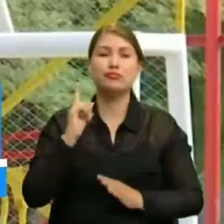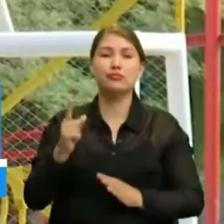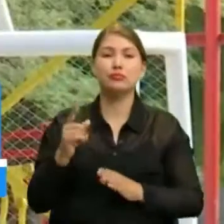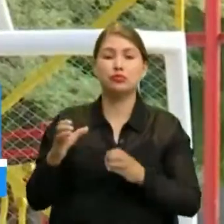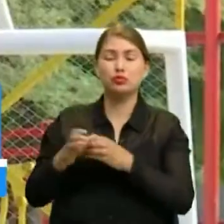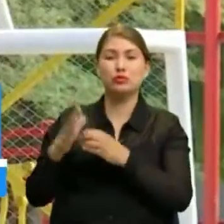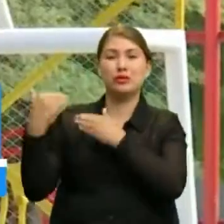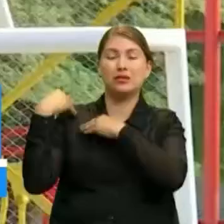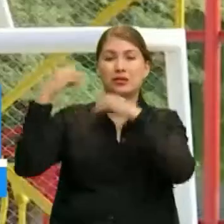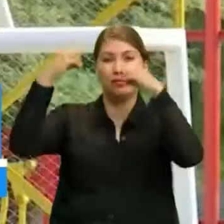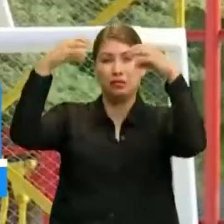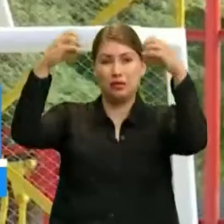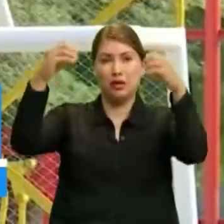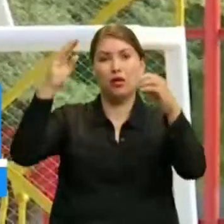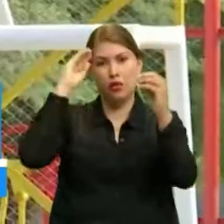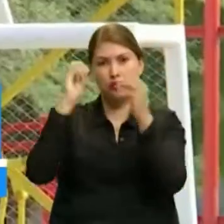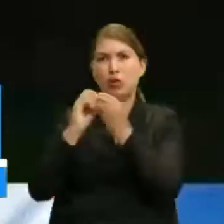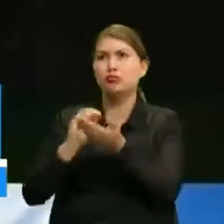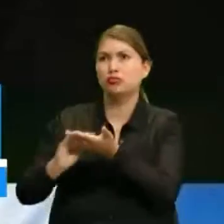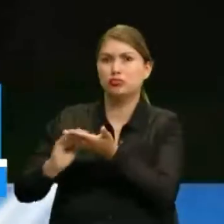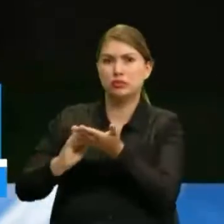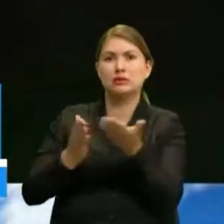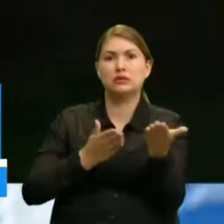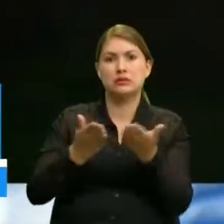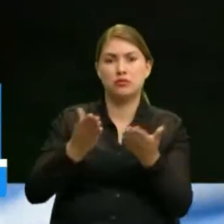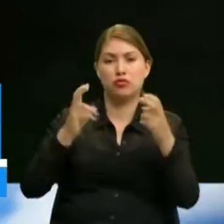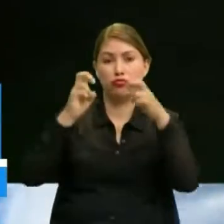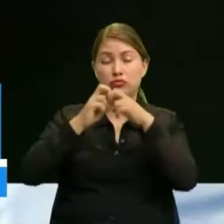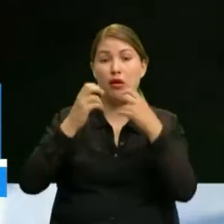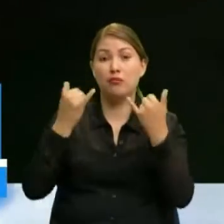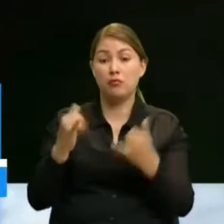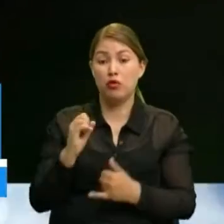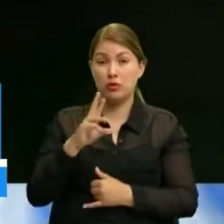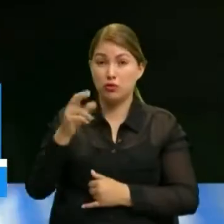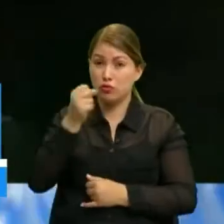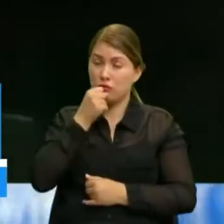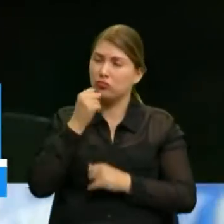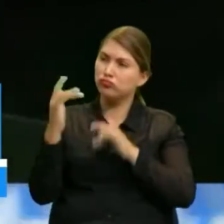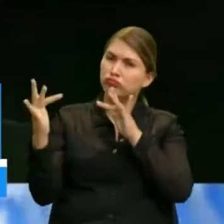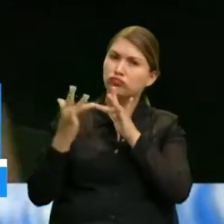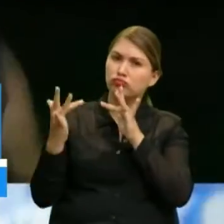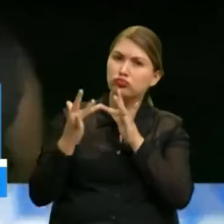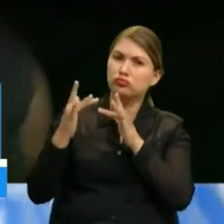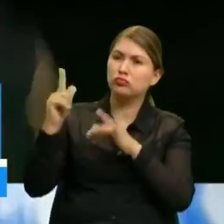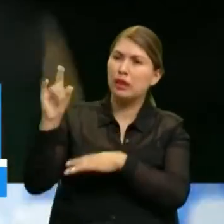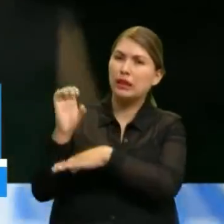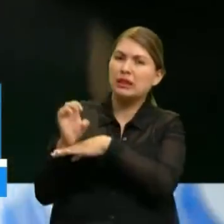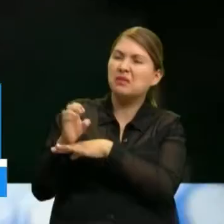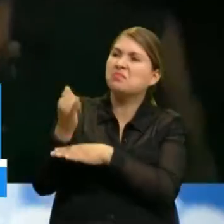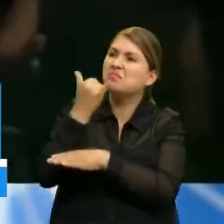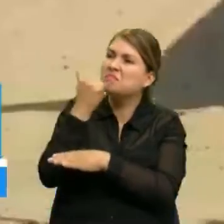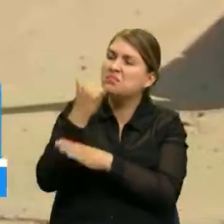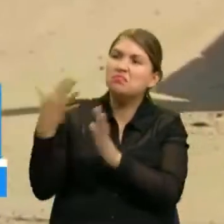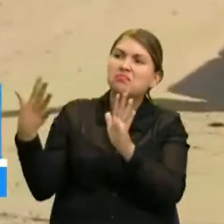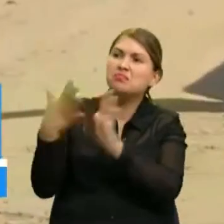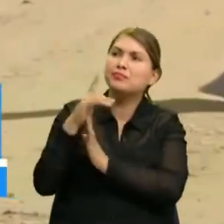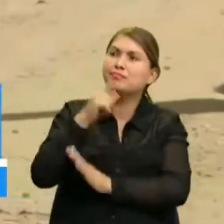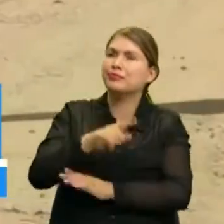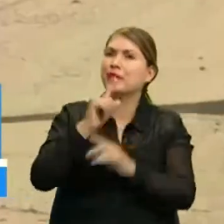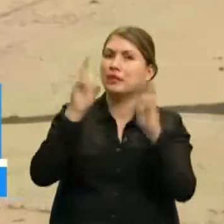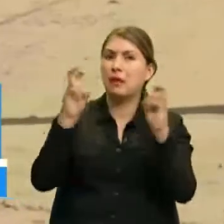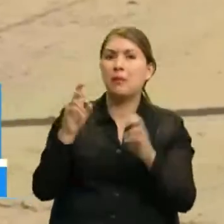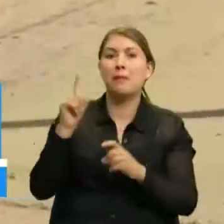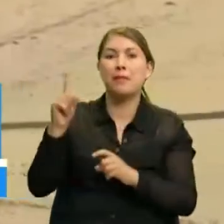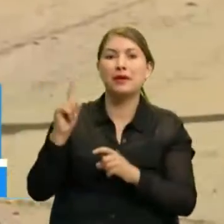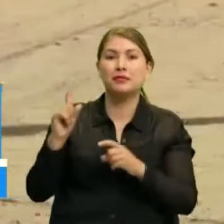consorcio de alumbrado público asumiría la instalación del servicio de energía oriente noticias estableció contacto con la entidad para conocer su declaración frente al tema